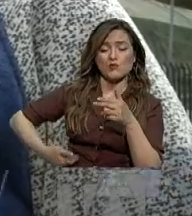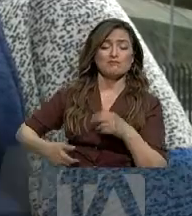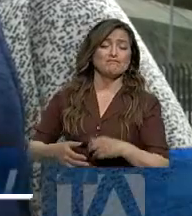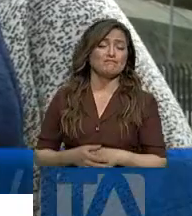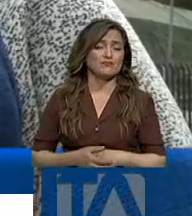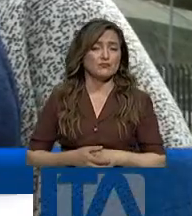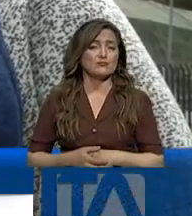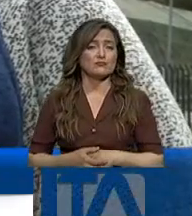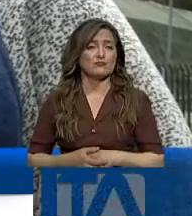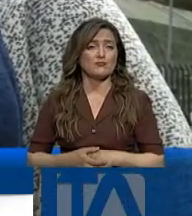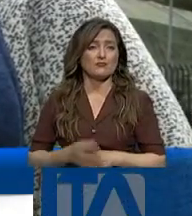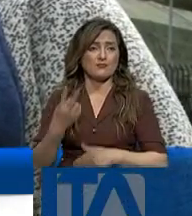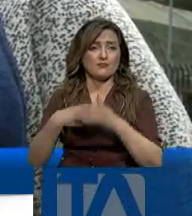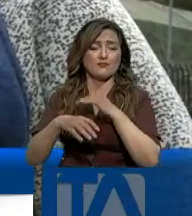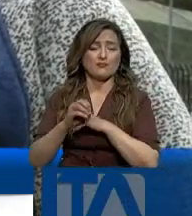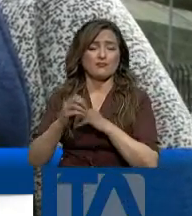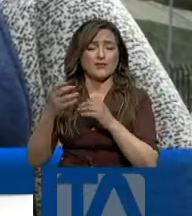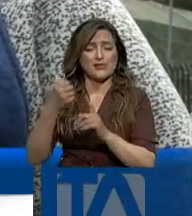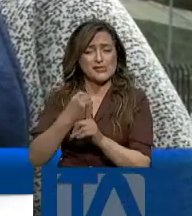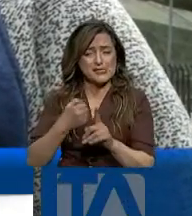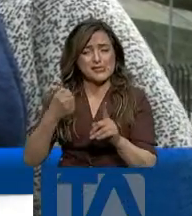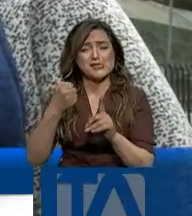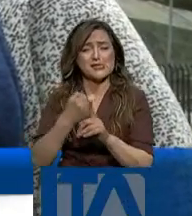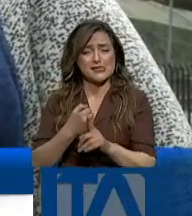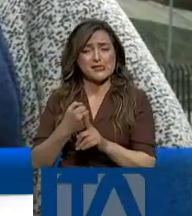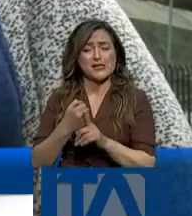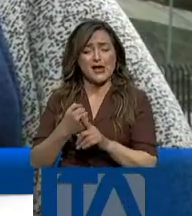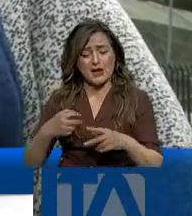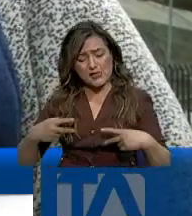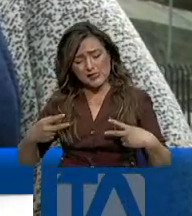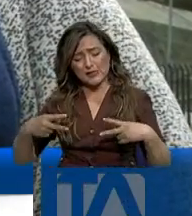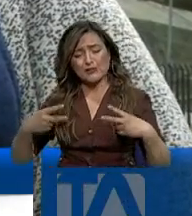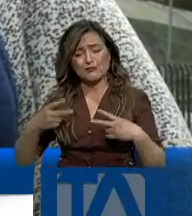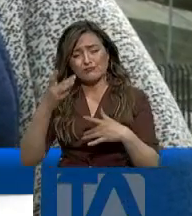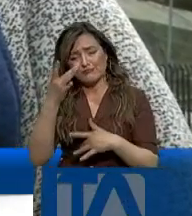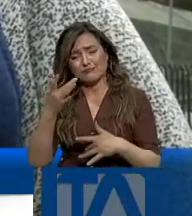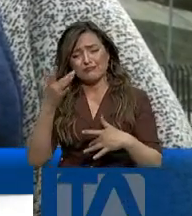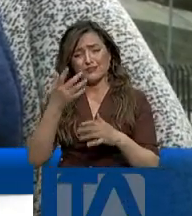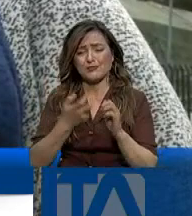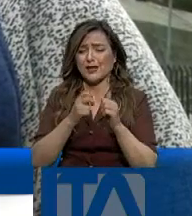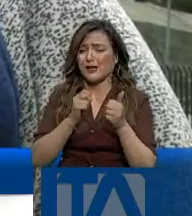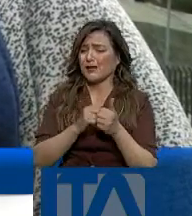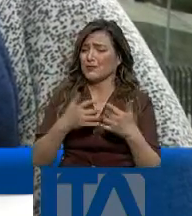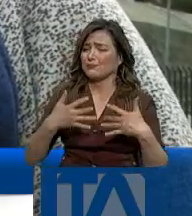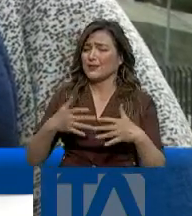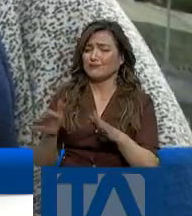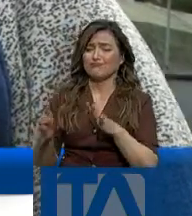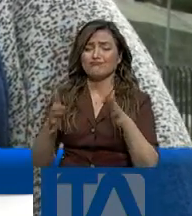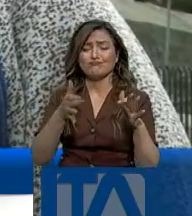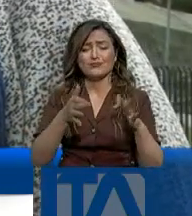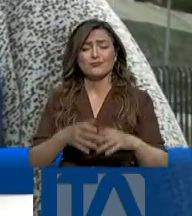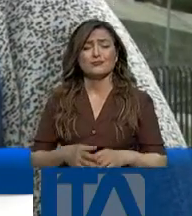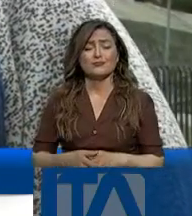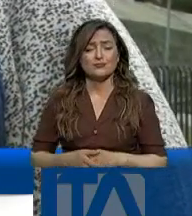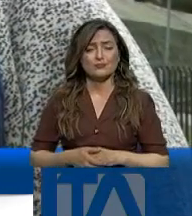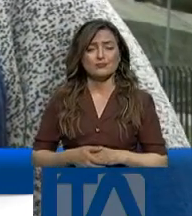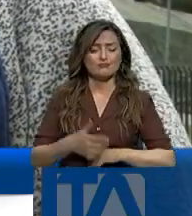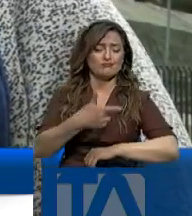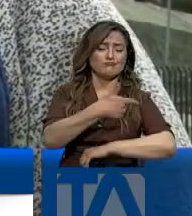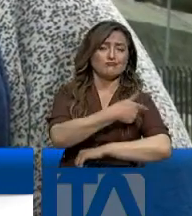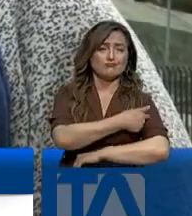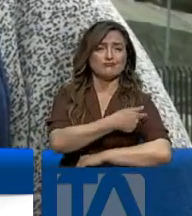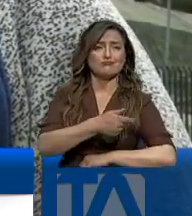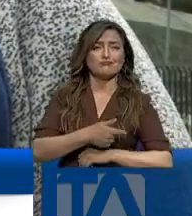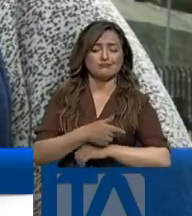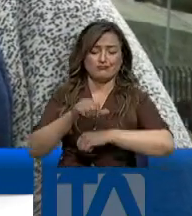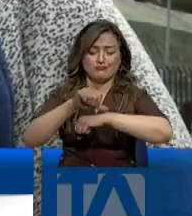merece entender el trasplante porque ha luchado mucho señorito por muchas cosas tratamientos por inyecciones